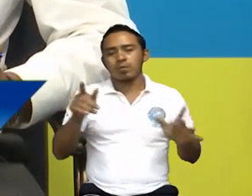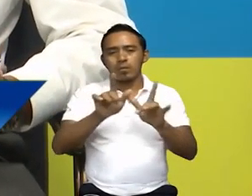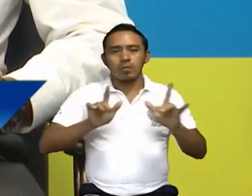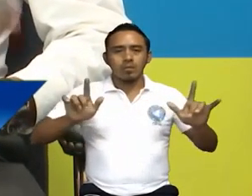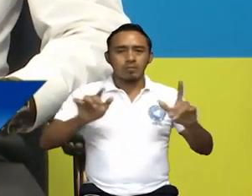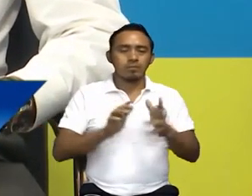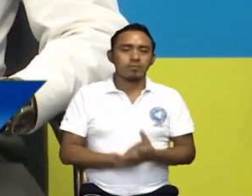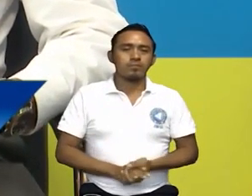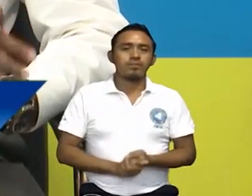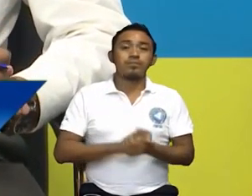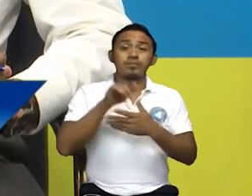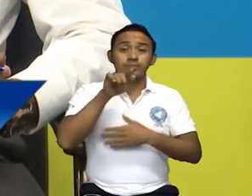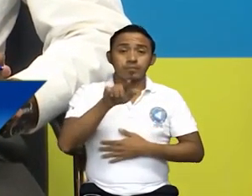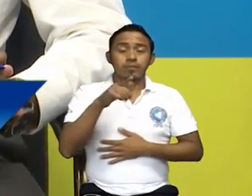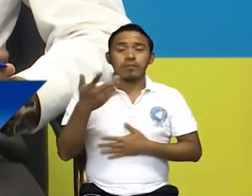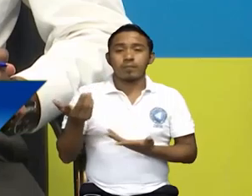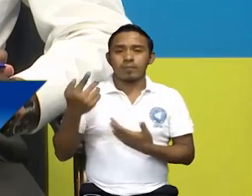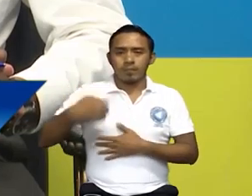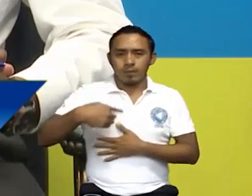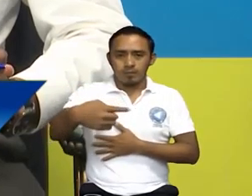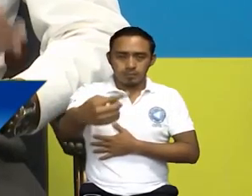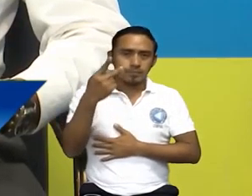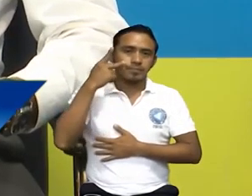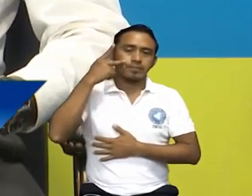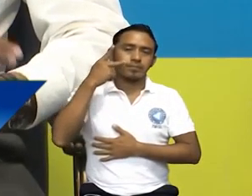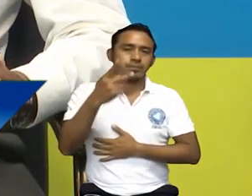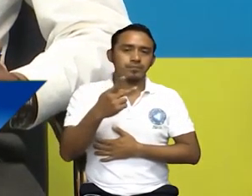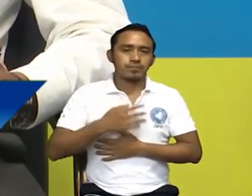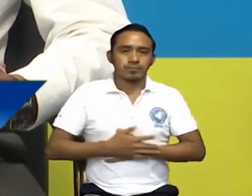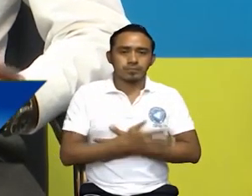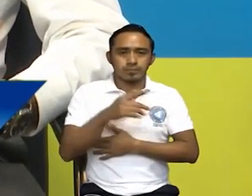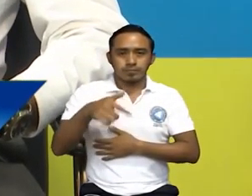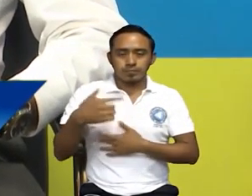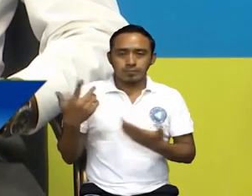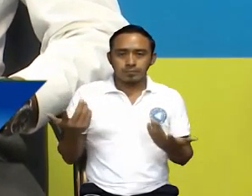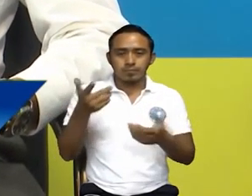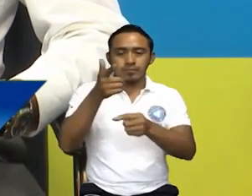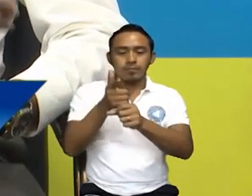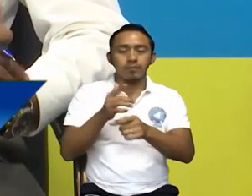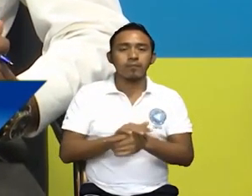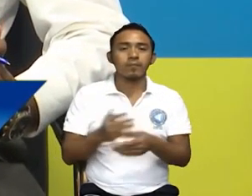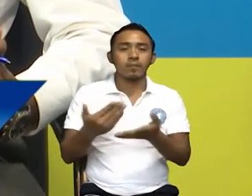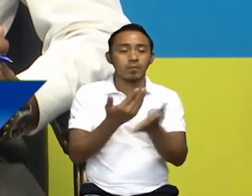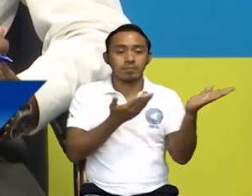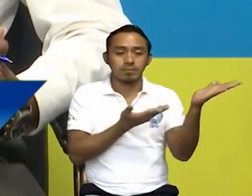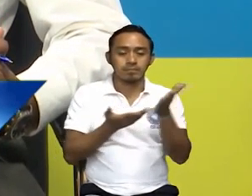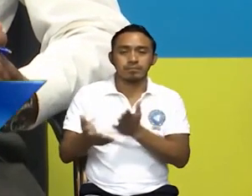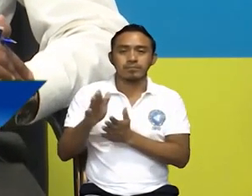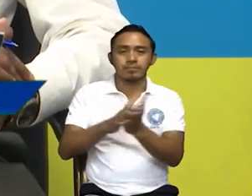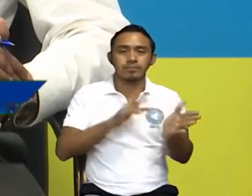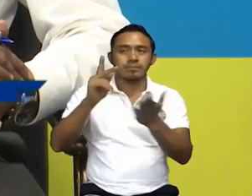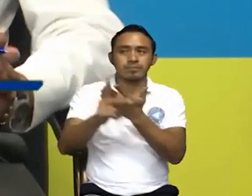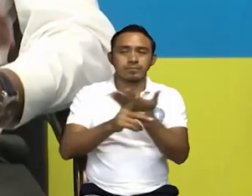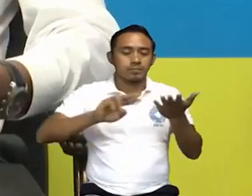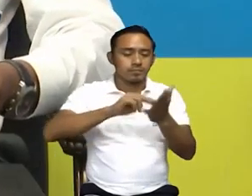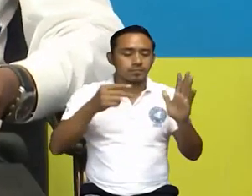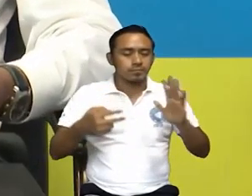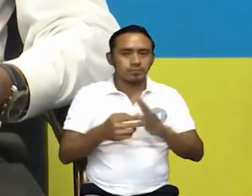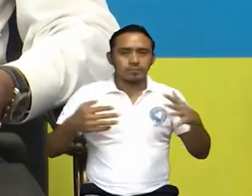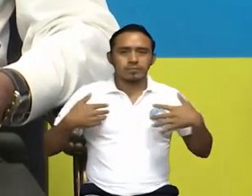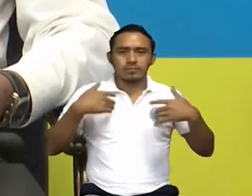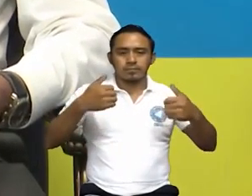de Nicaragua. Usted que a diario nos sintoniza a través de esta frecuencia, nuevamente bienvenido a este programa Prevenir de Salud.